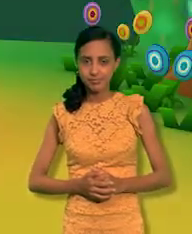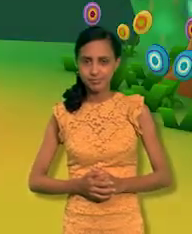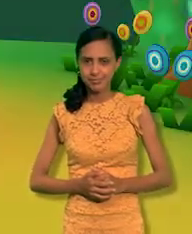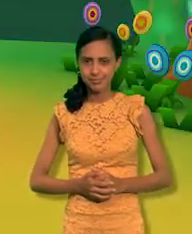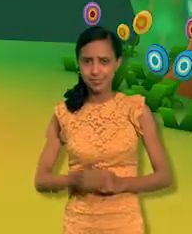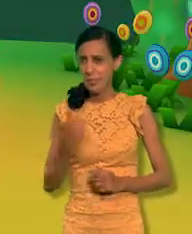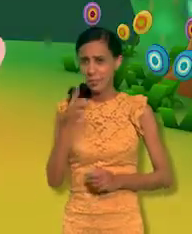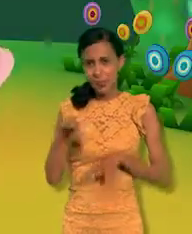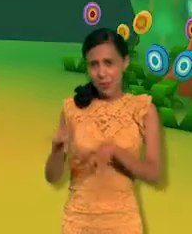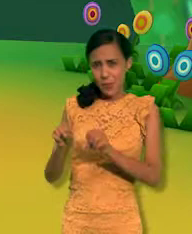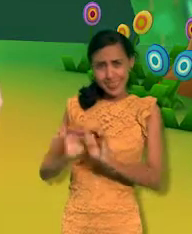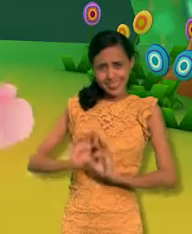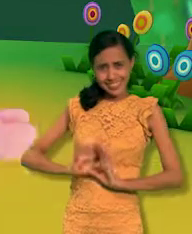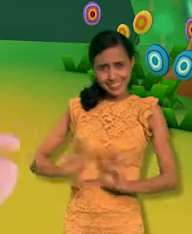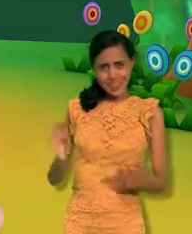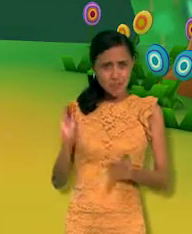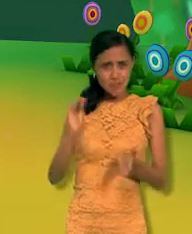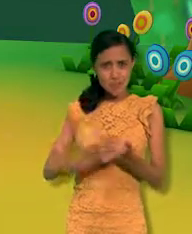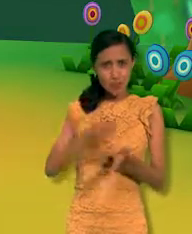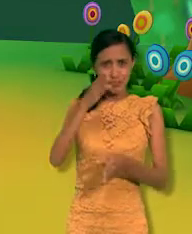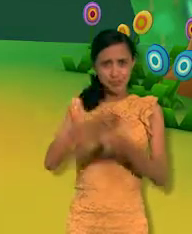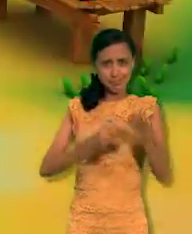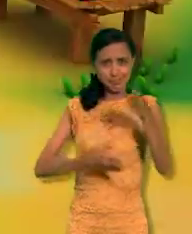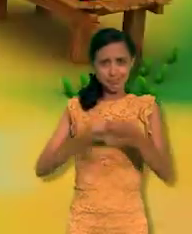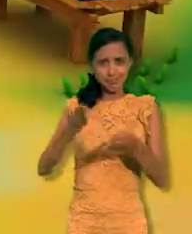La primera que te encuentres.